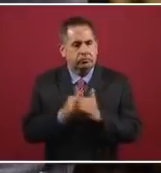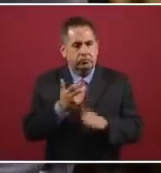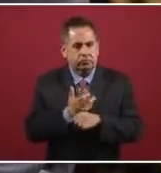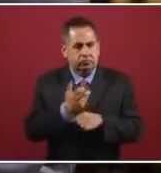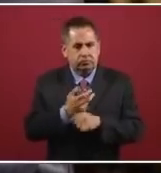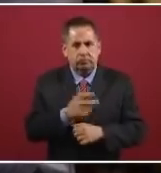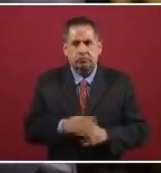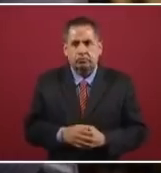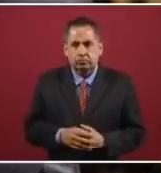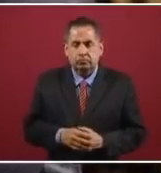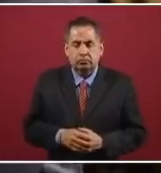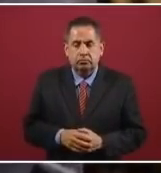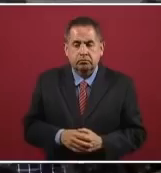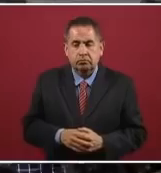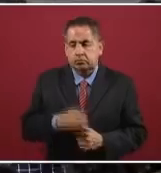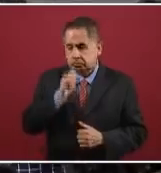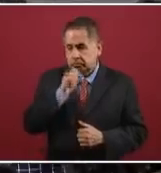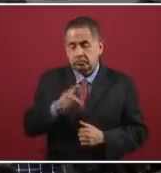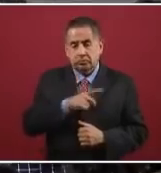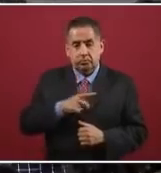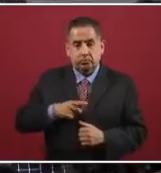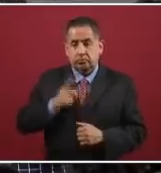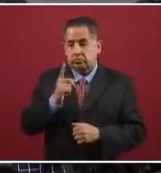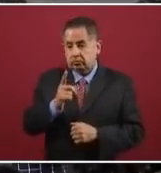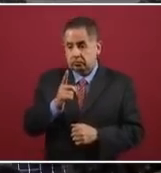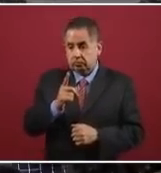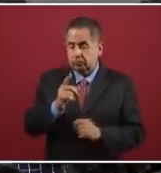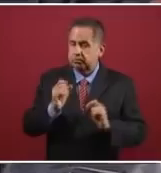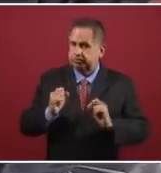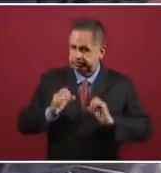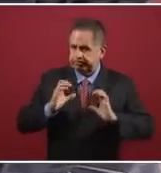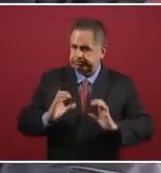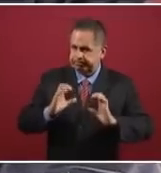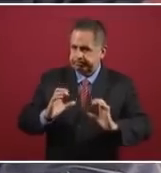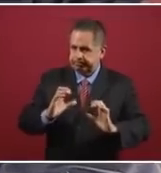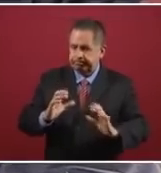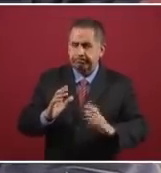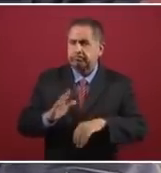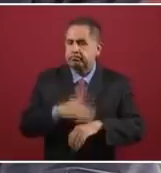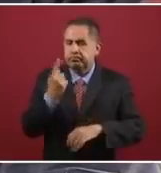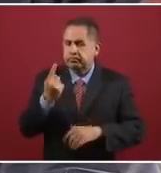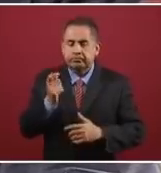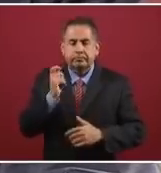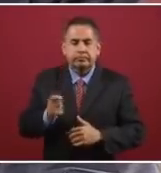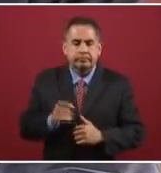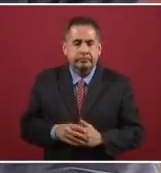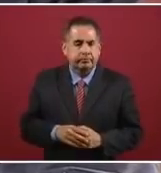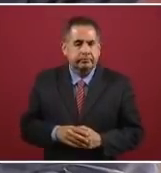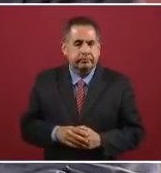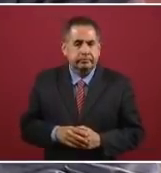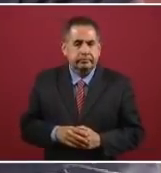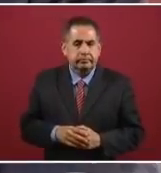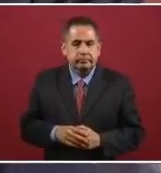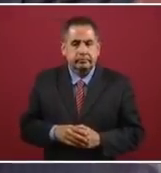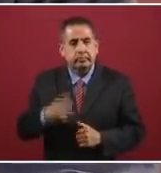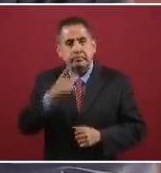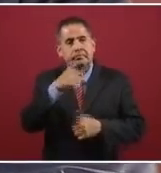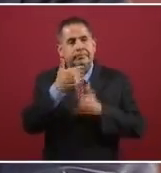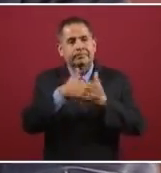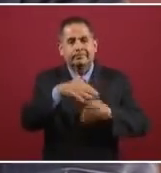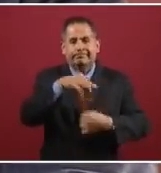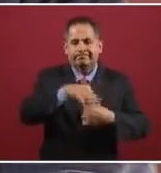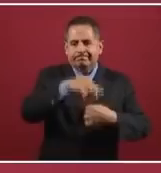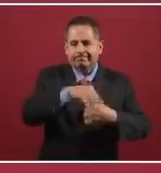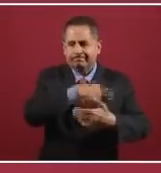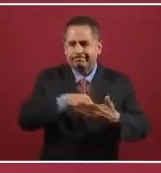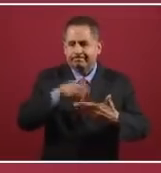Unidos. Y tenemos nada más que andar con cuidado porque allá hay elecciones